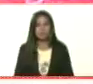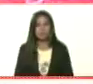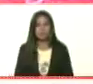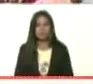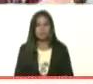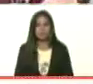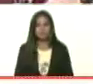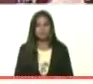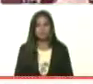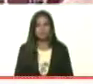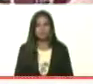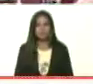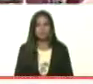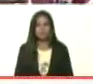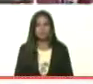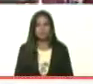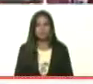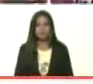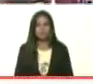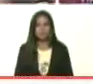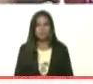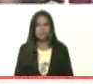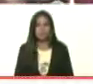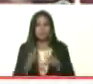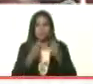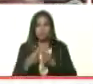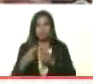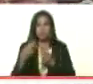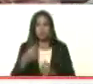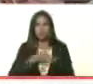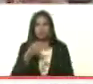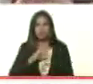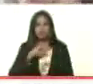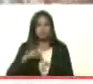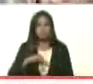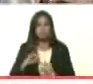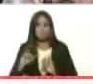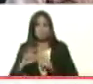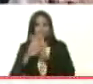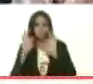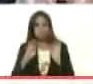Sobre todo en la economía. En lo social somos unos campeones, unos reyes,